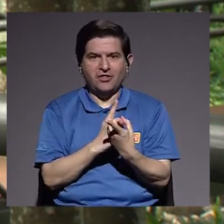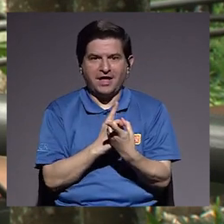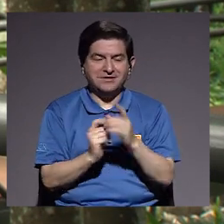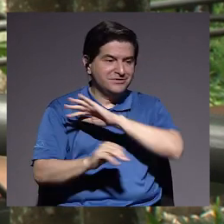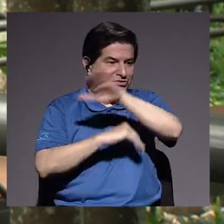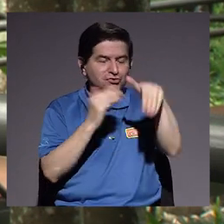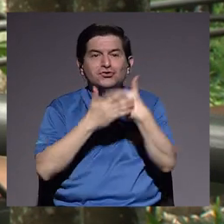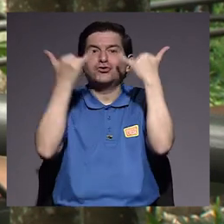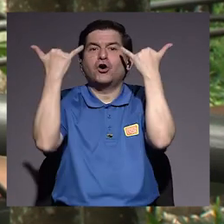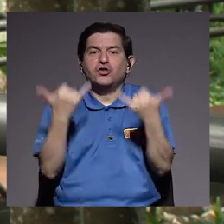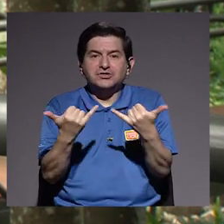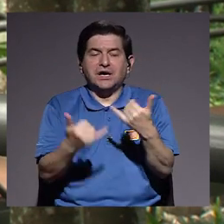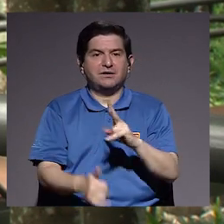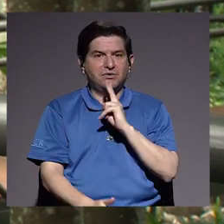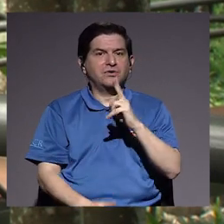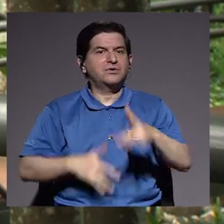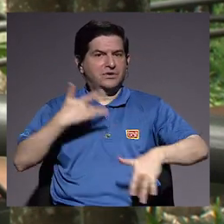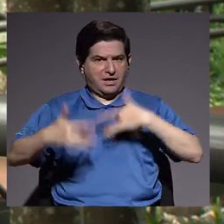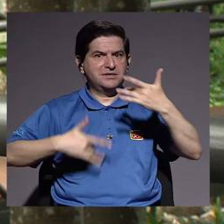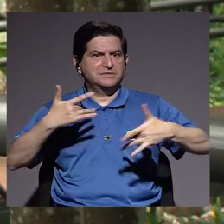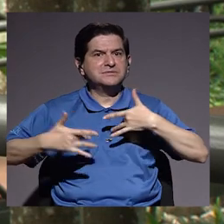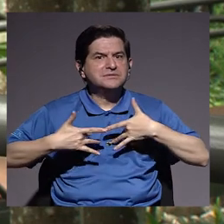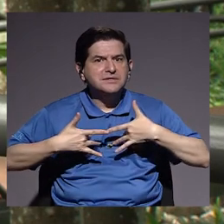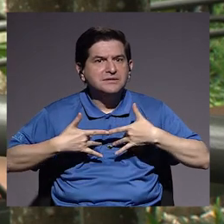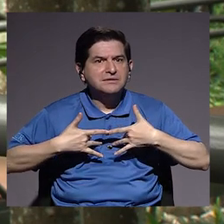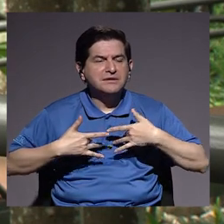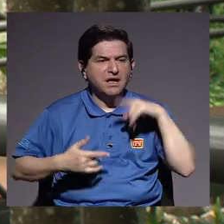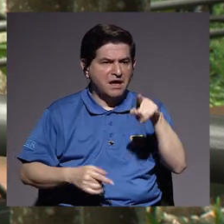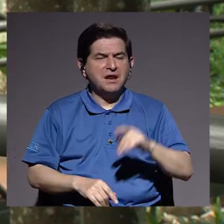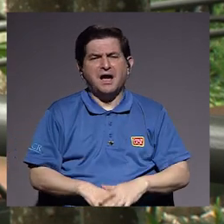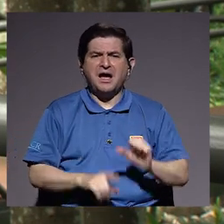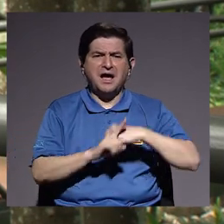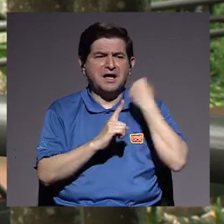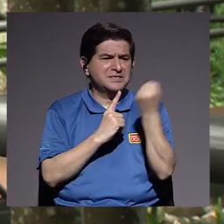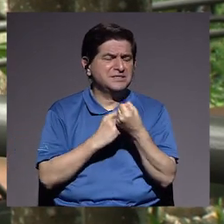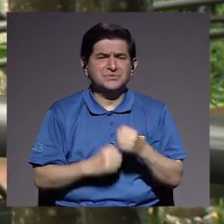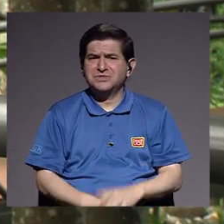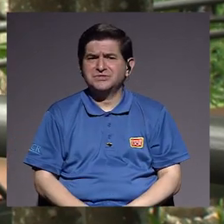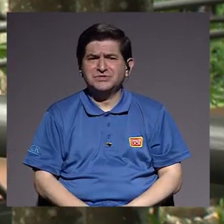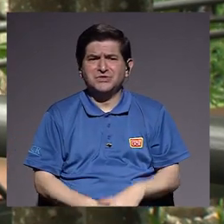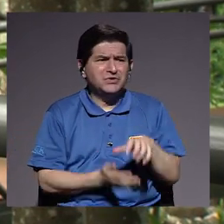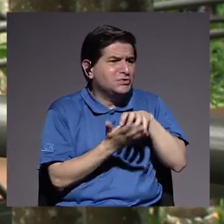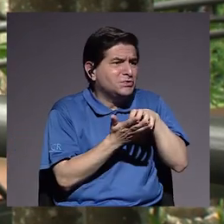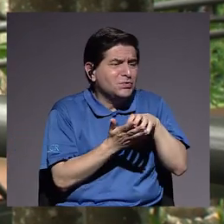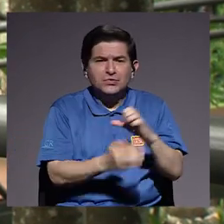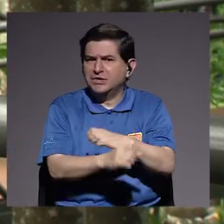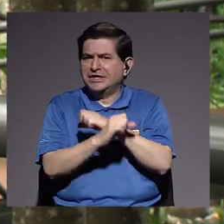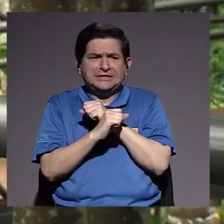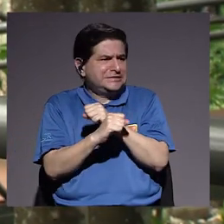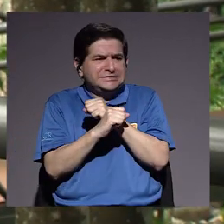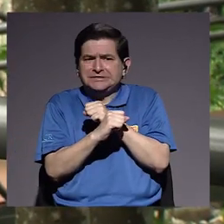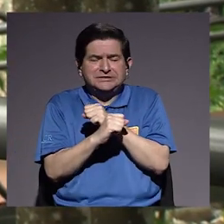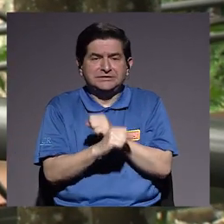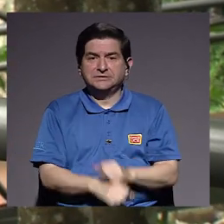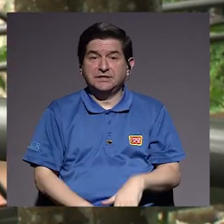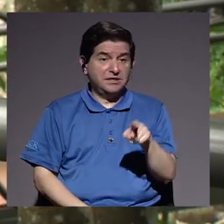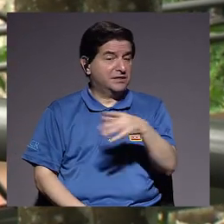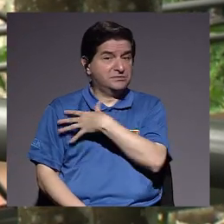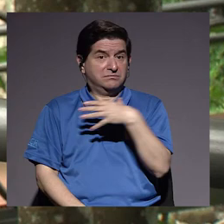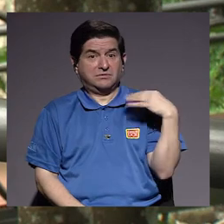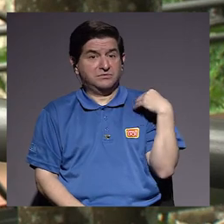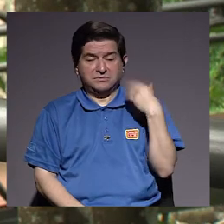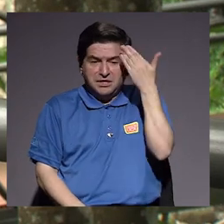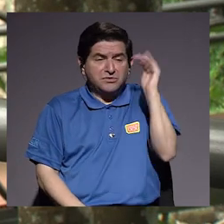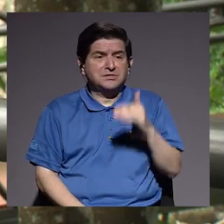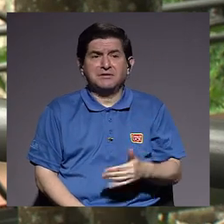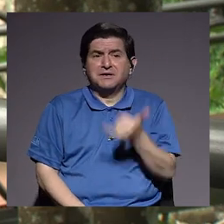¿verdad? Entonces a todos ahora nos sentimos realmente en ese estado de inseguridad e incertidumbre que no es agradable, ¿verdad? Porque no sabemos qué puede